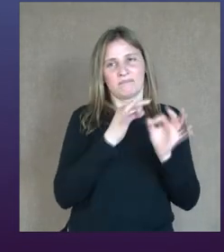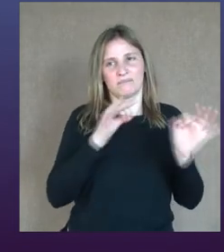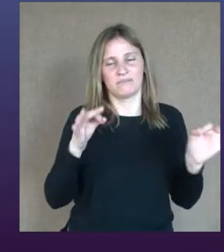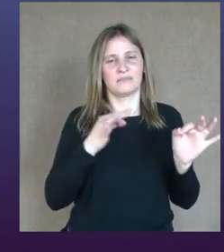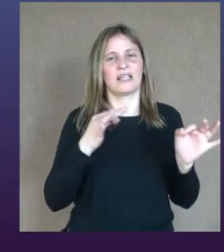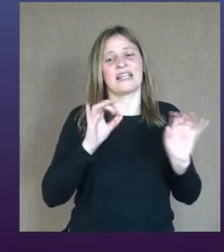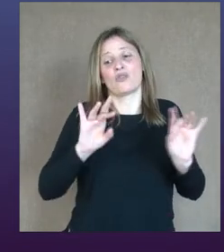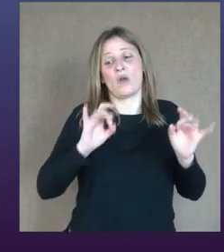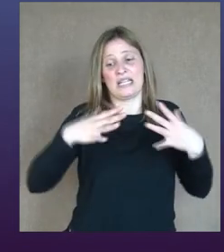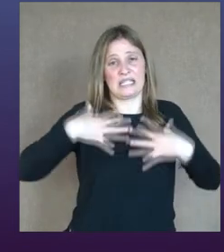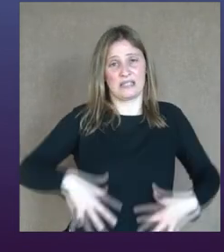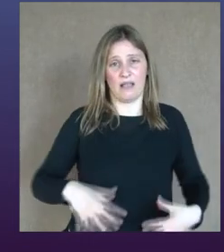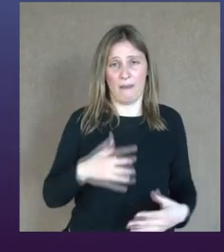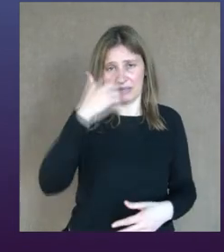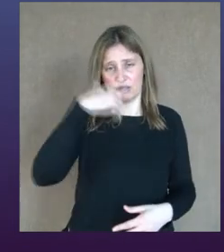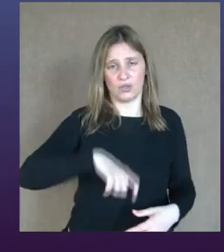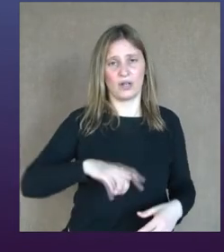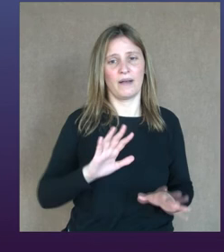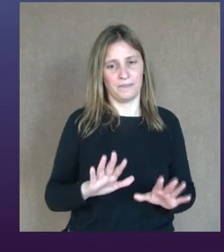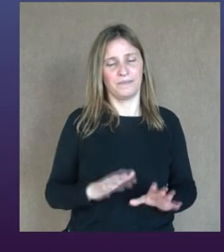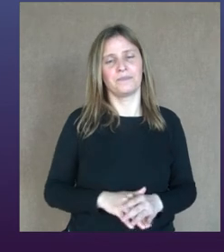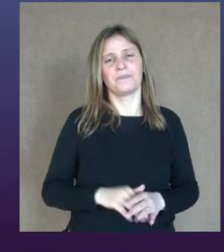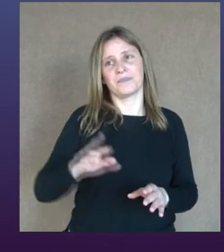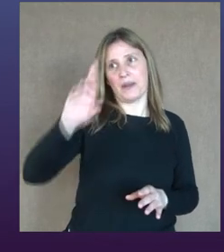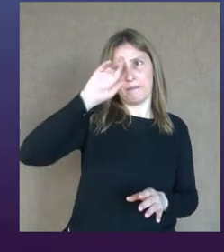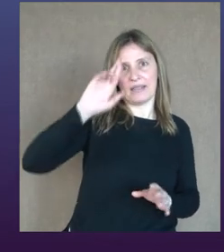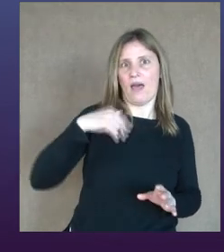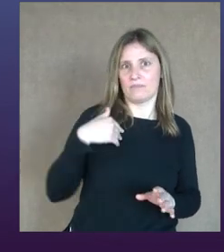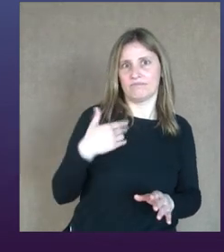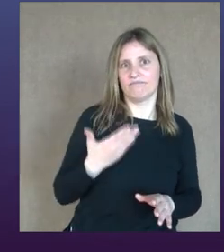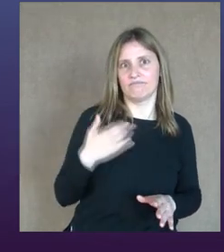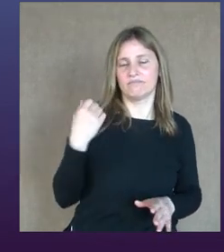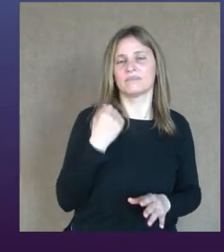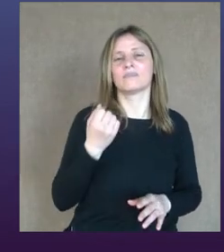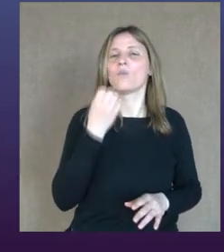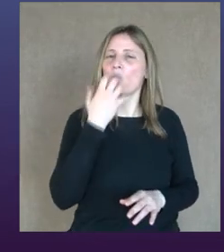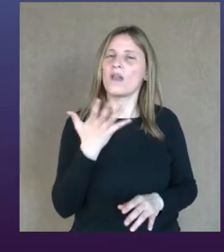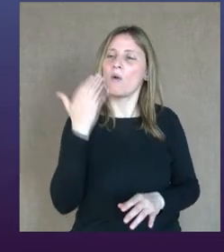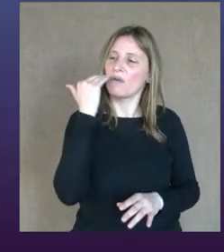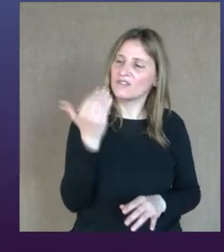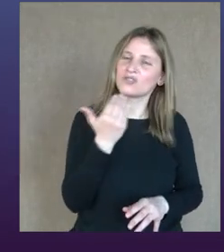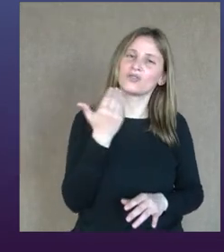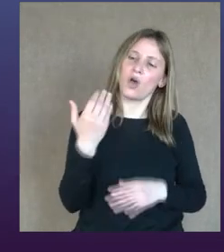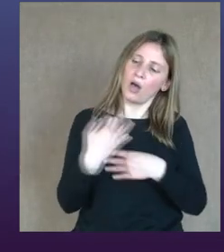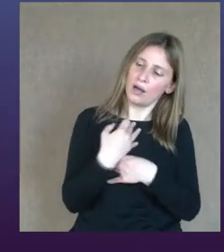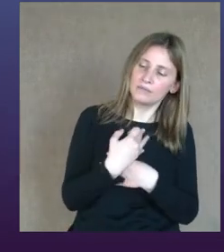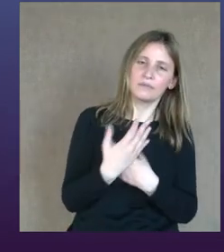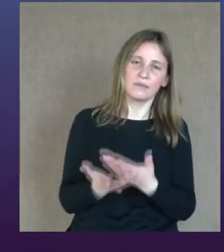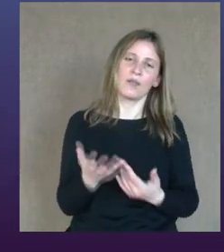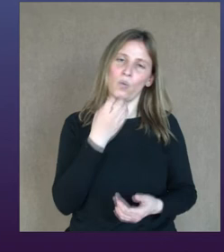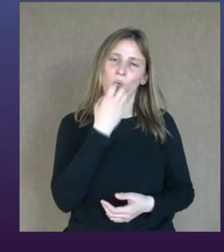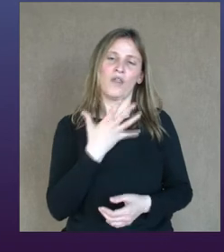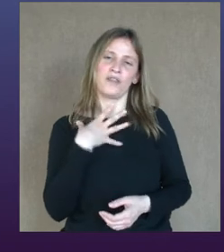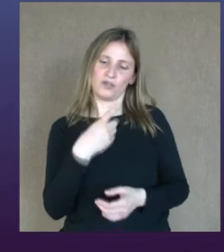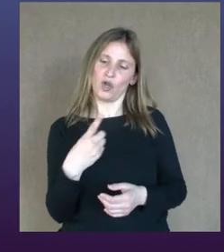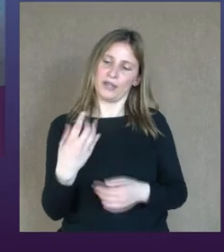naturaleza como artistas, ¿no? Y eso se va conociendo con buenos docentes, con buenos maestros y con buenos directores,